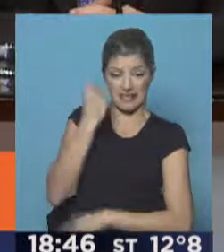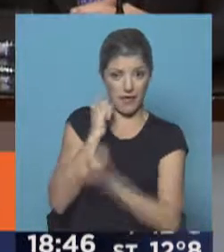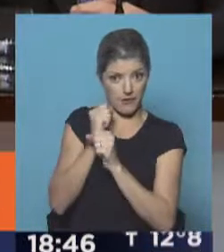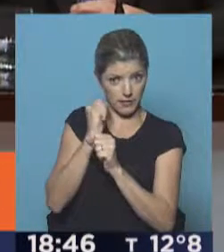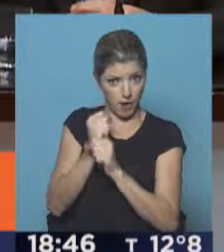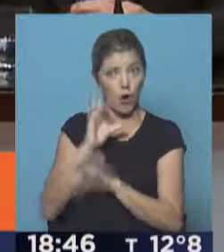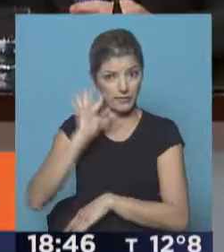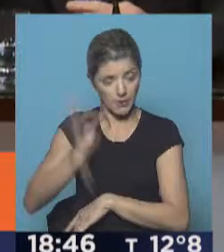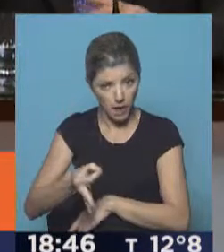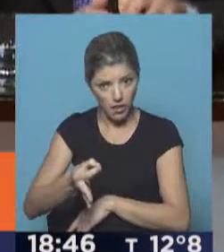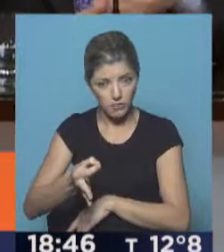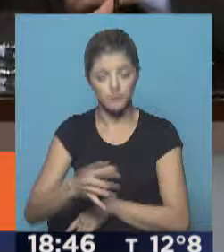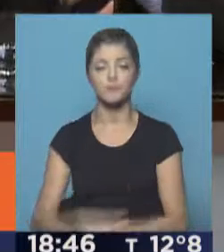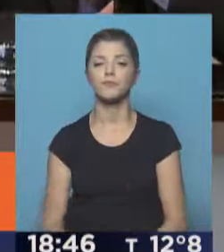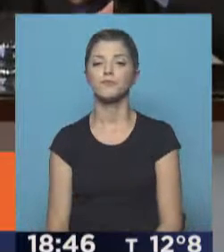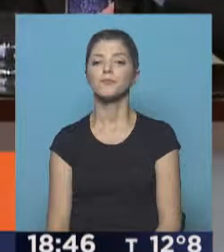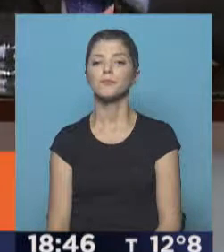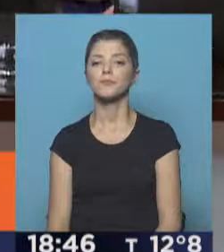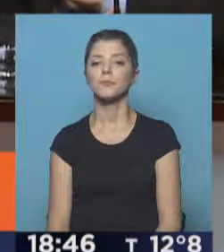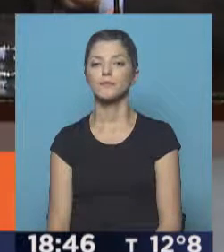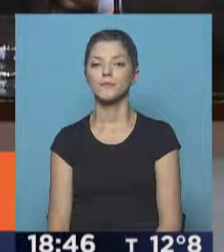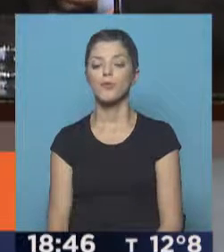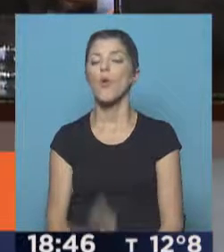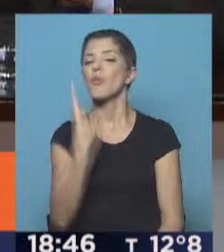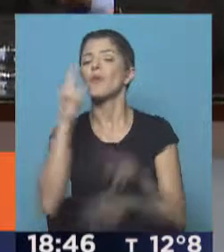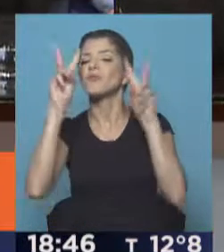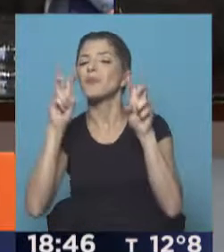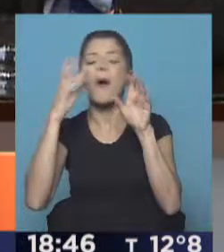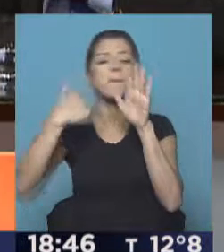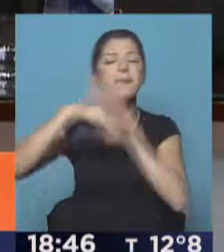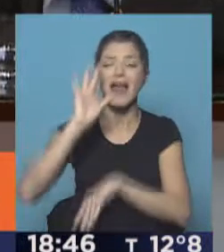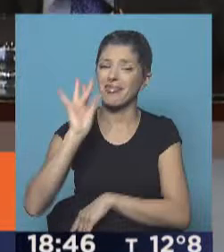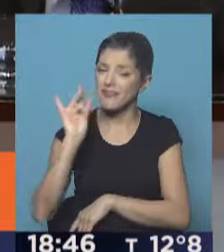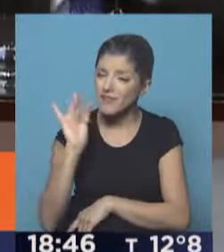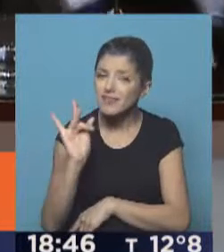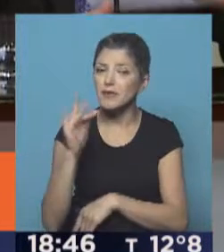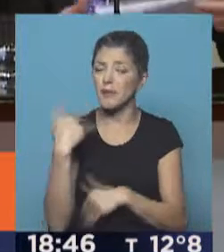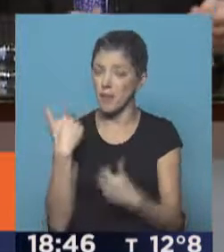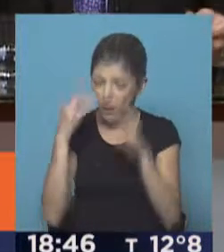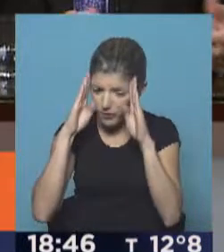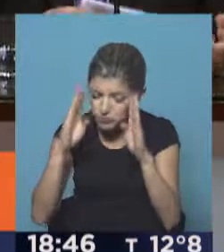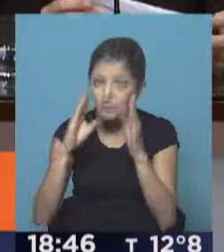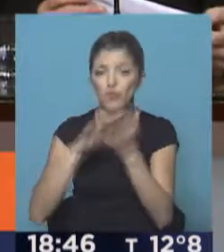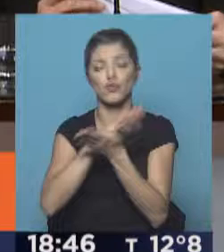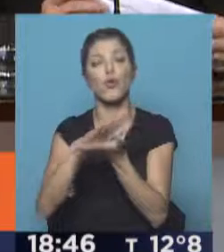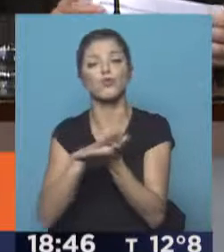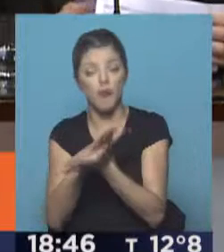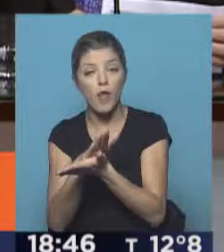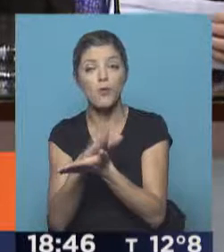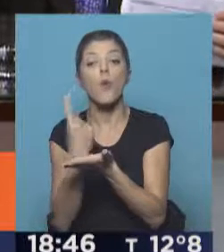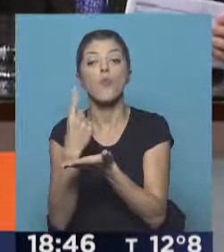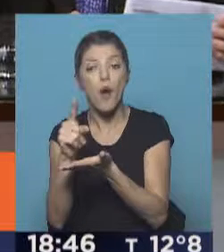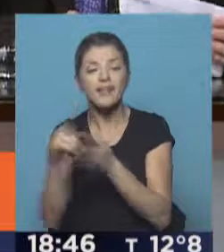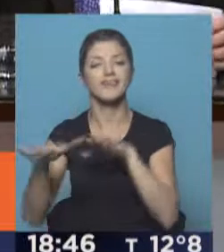planteado, que uno de los temas más complejos y más difíciles para poder abordar era la situación de